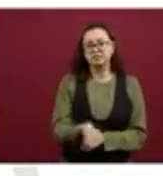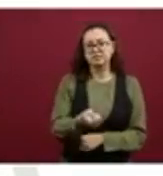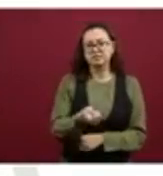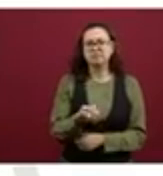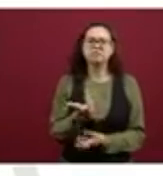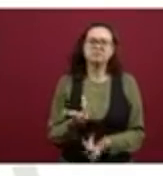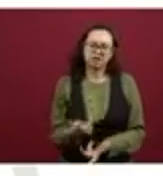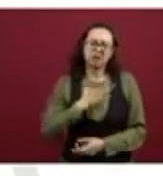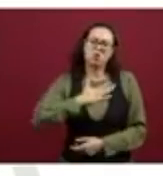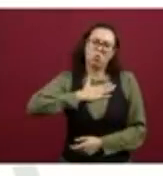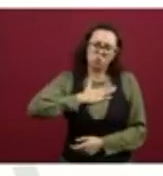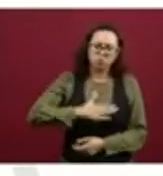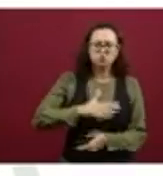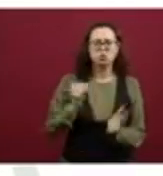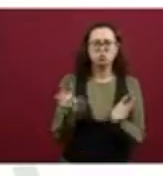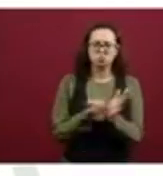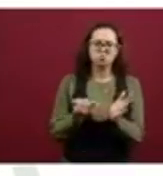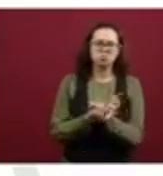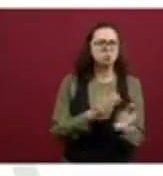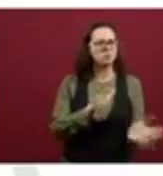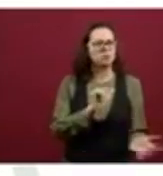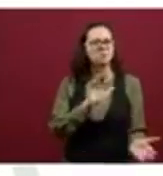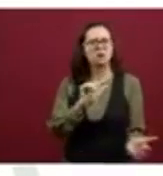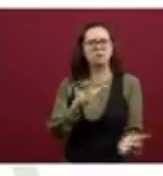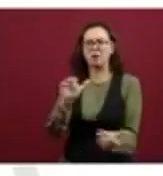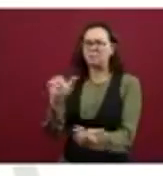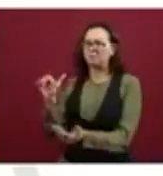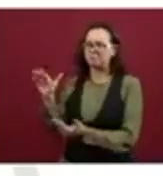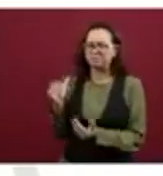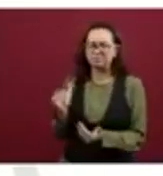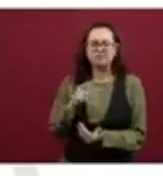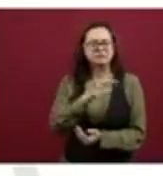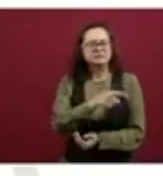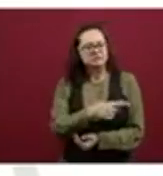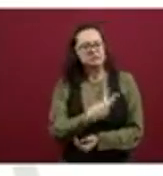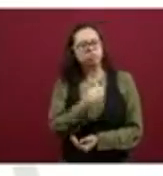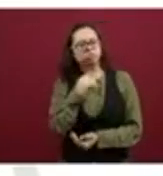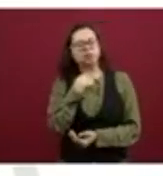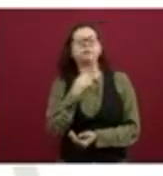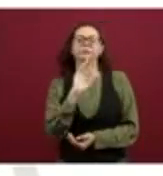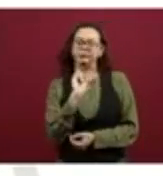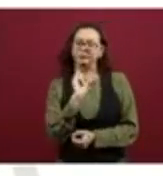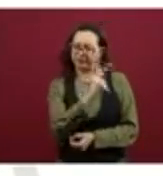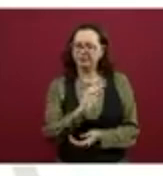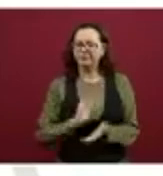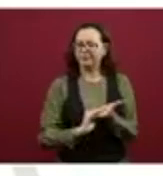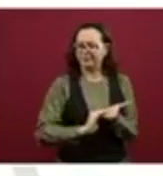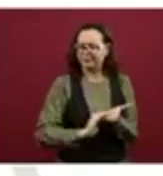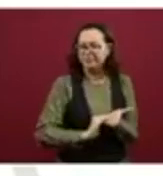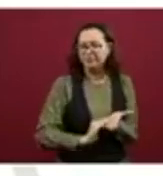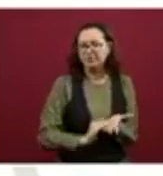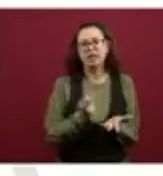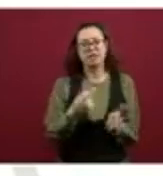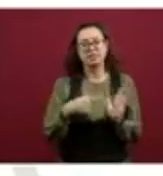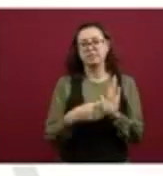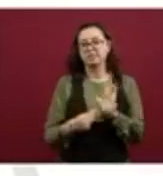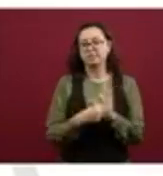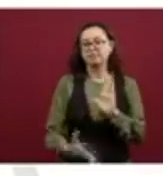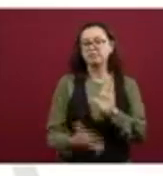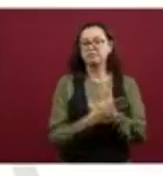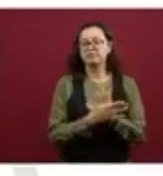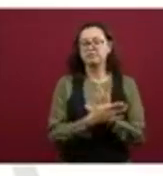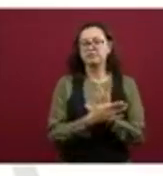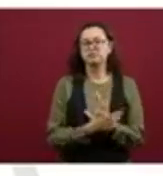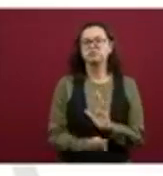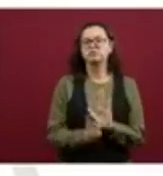justicia tributaria, que debe, no nada más que está por el que esté en el Código Fiscal, sino que constituye un principio en sí de